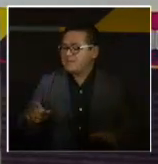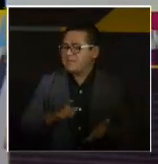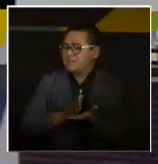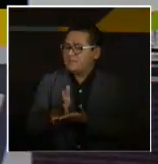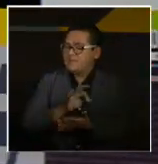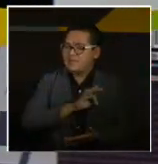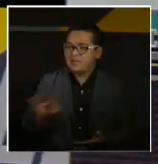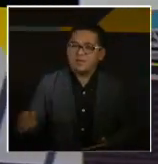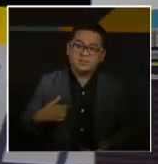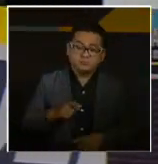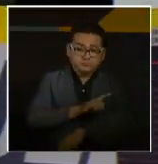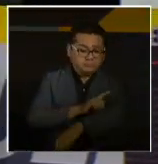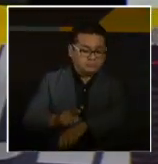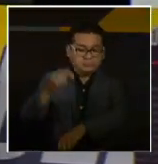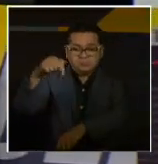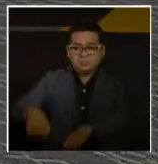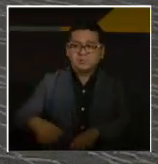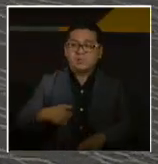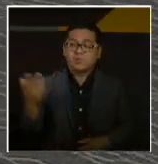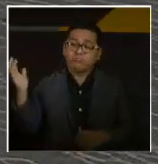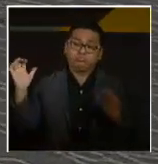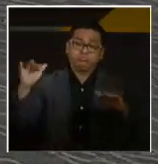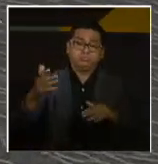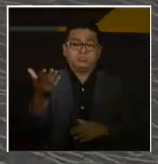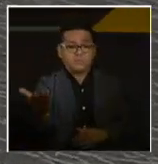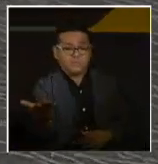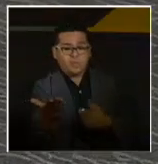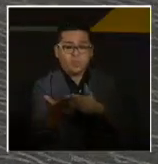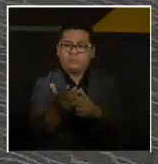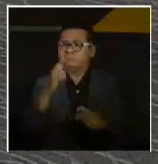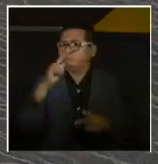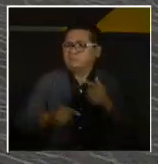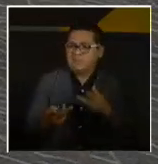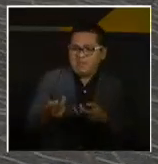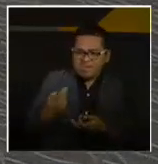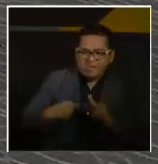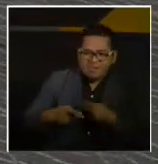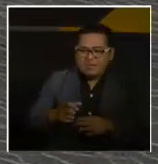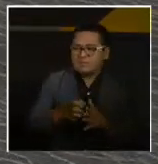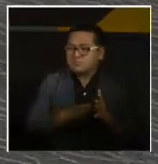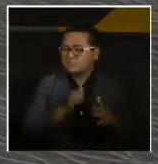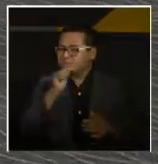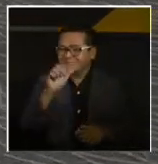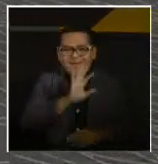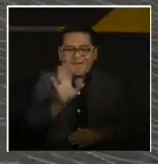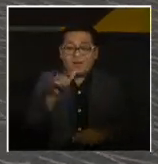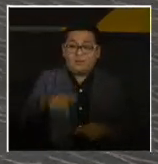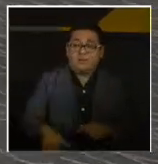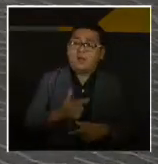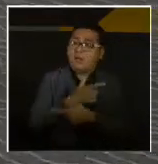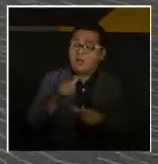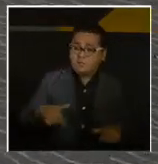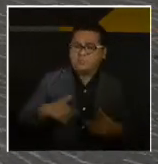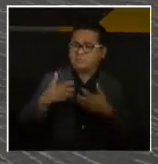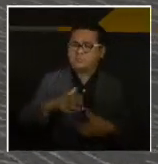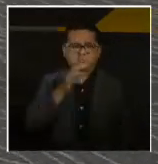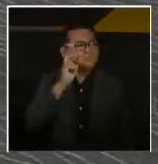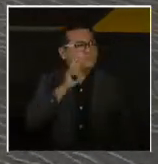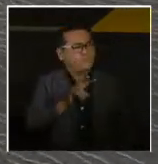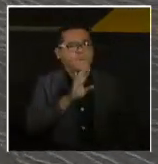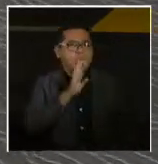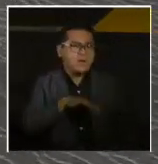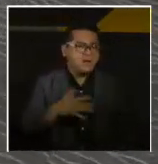derecho en la delegación de acudir a pedir un moche o algún porcentaje, de tal manera que los empresarios no